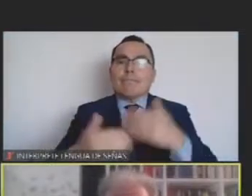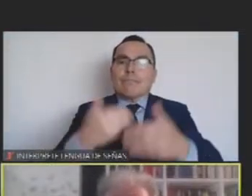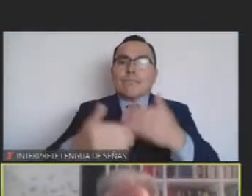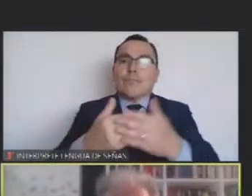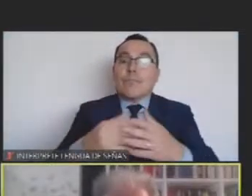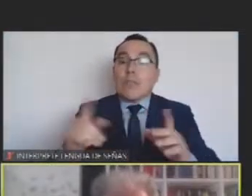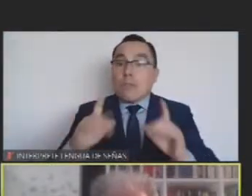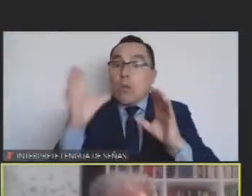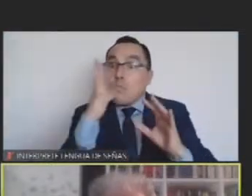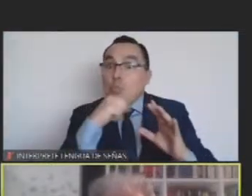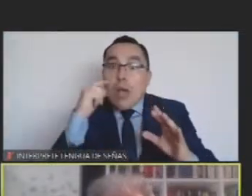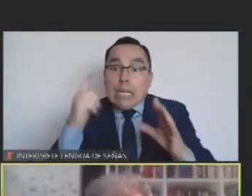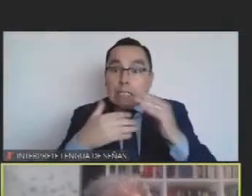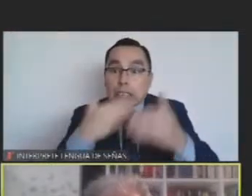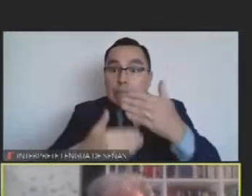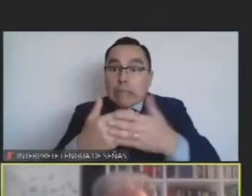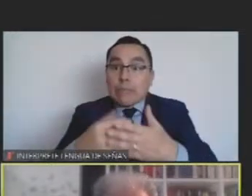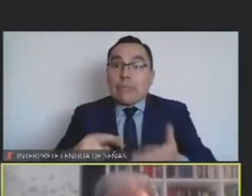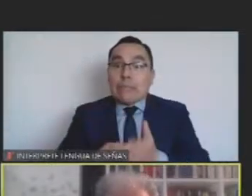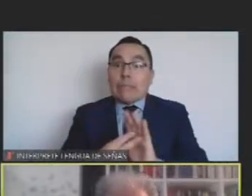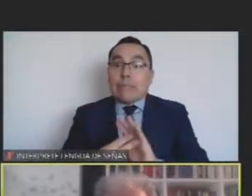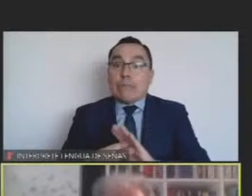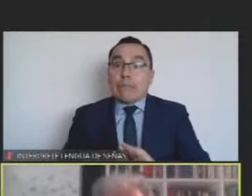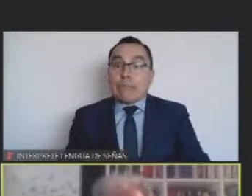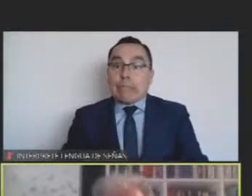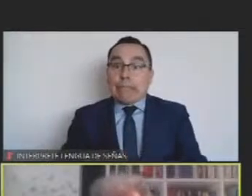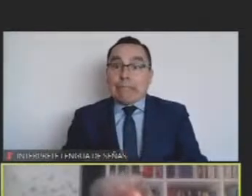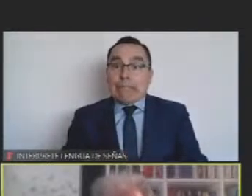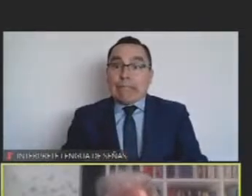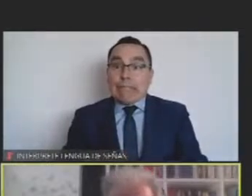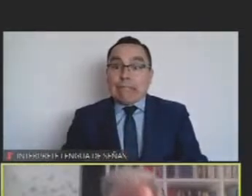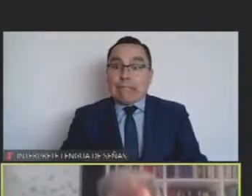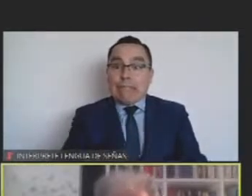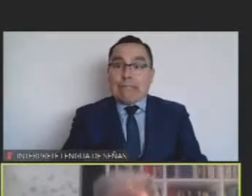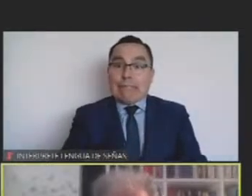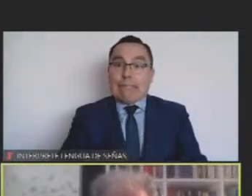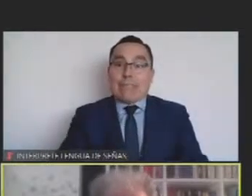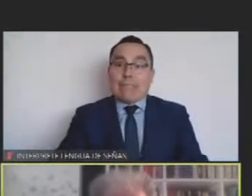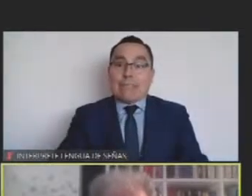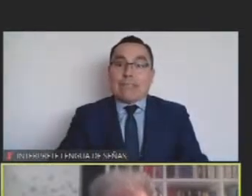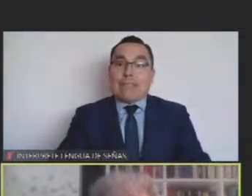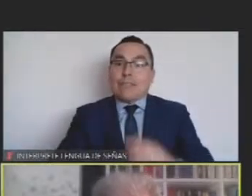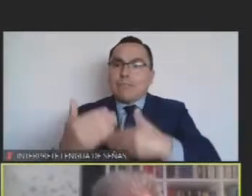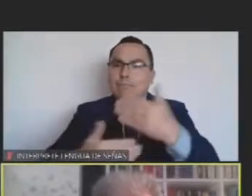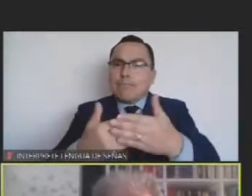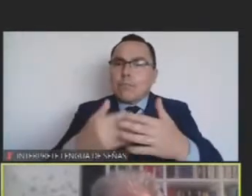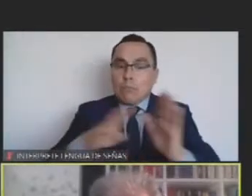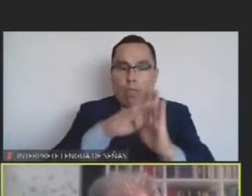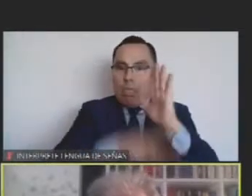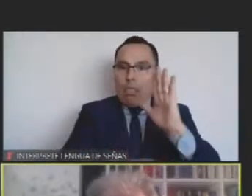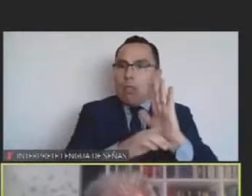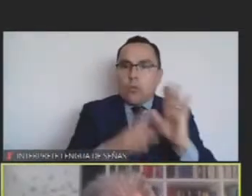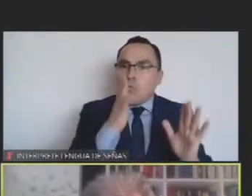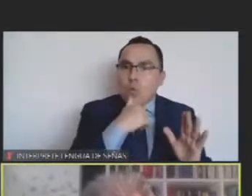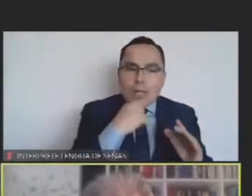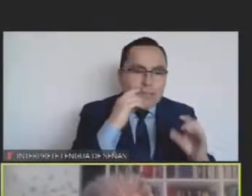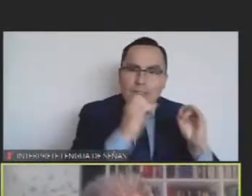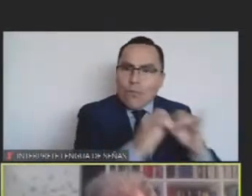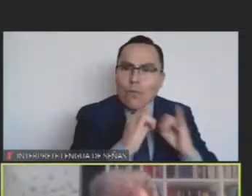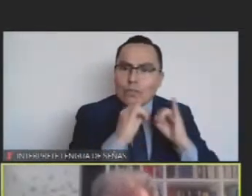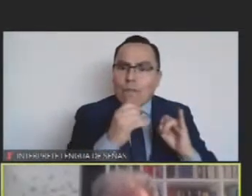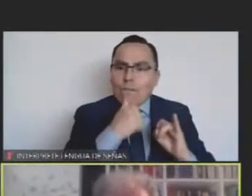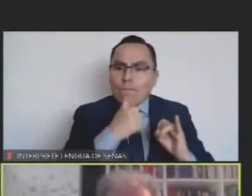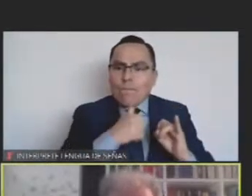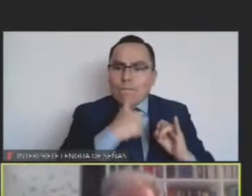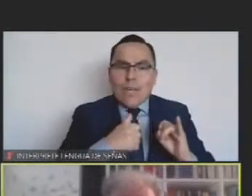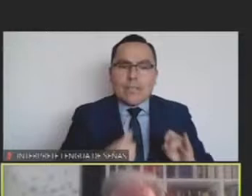han habido prácticamente. Y el tercer punto es que si las hubiera, son súper bajas. Sinceramente, no está funcionando esa parte tampoco.